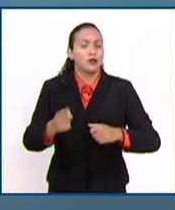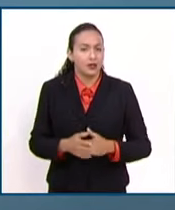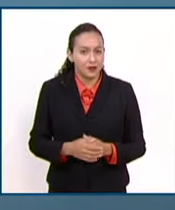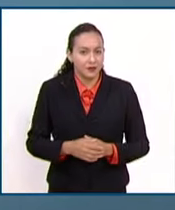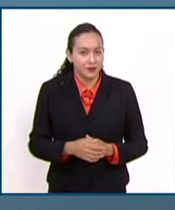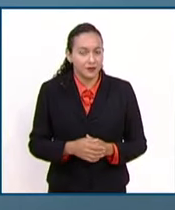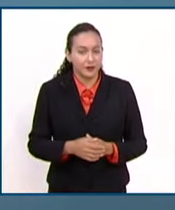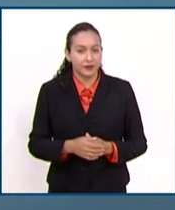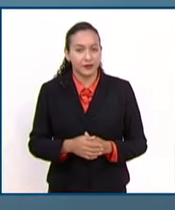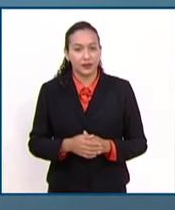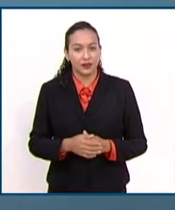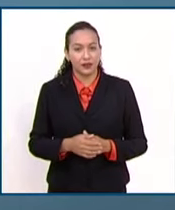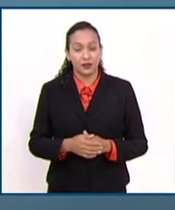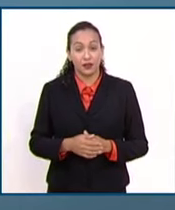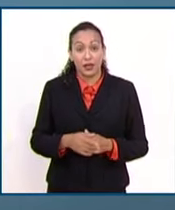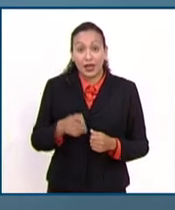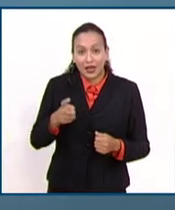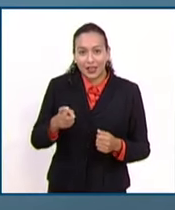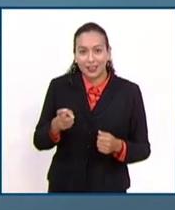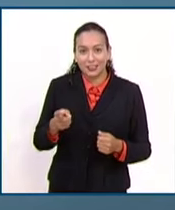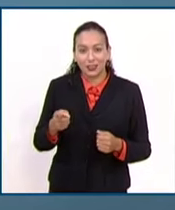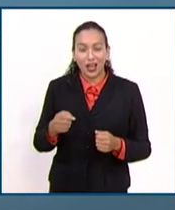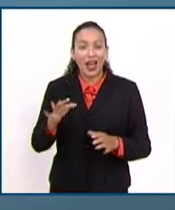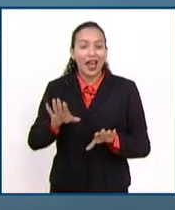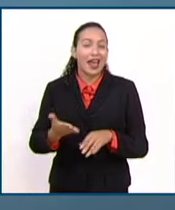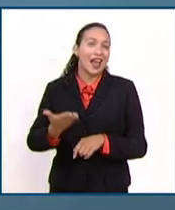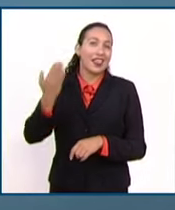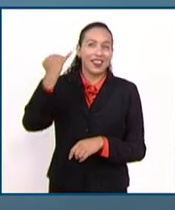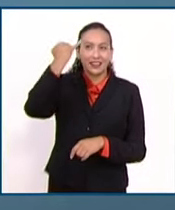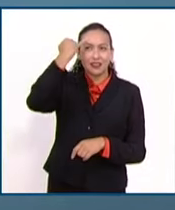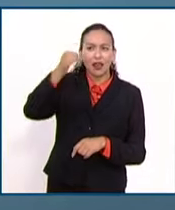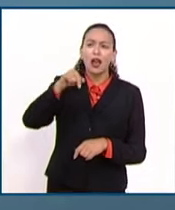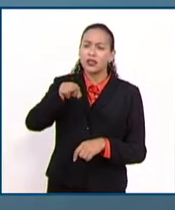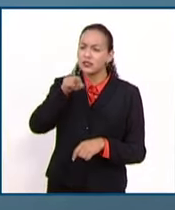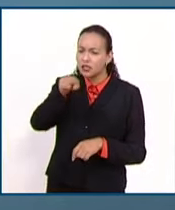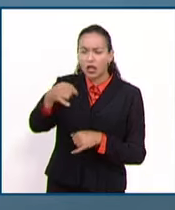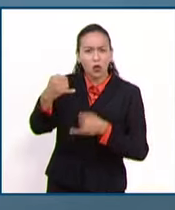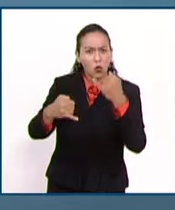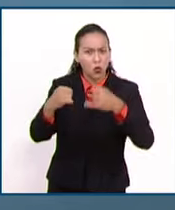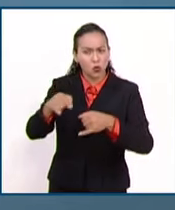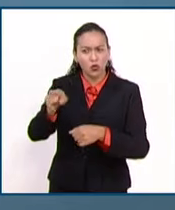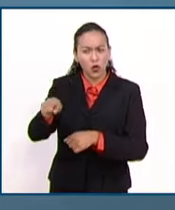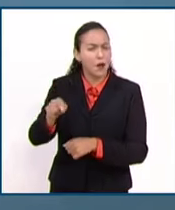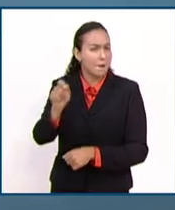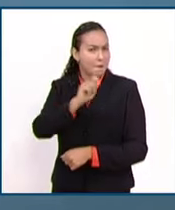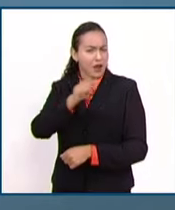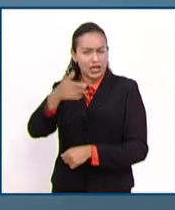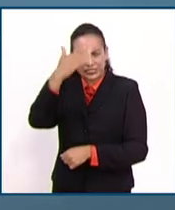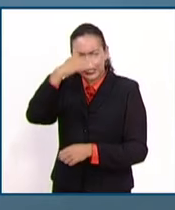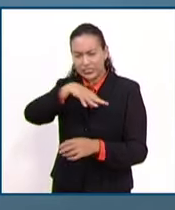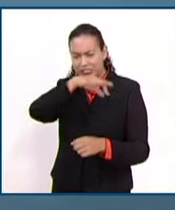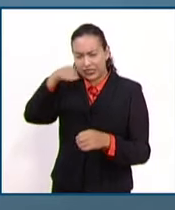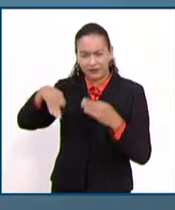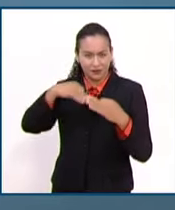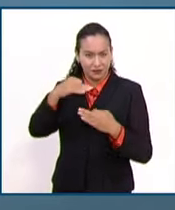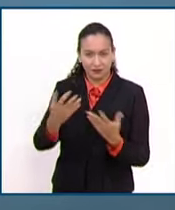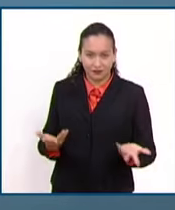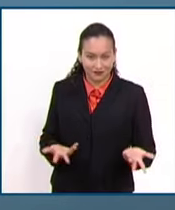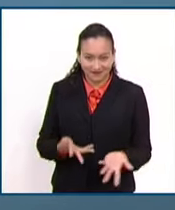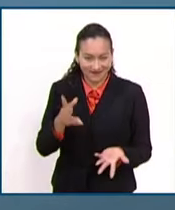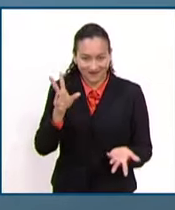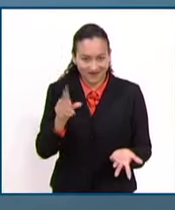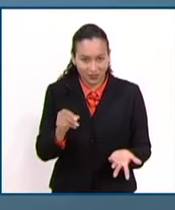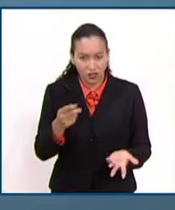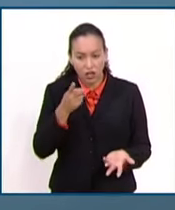de que se rompió esa autorreferencia jurisdiccional y la Corte dijo: